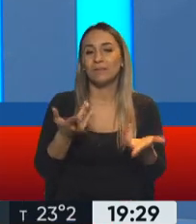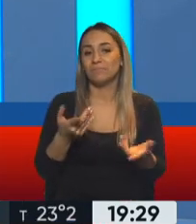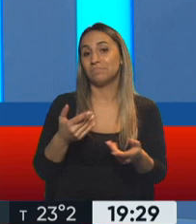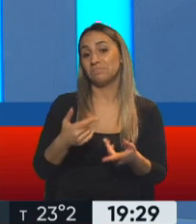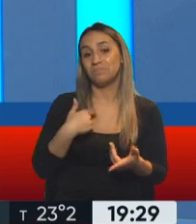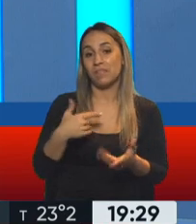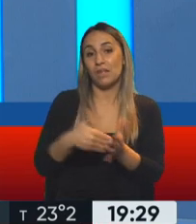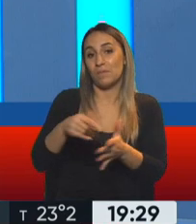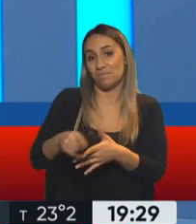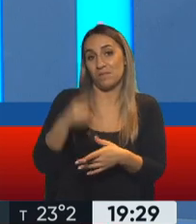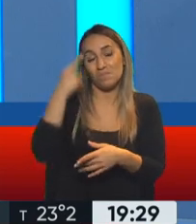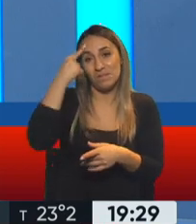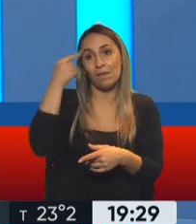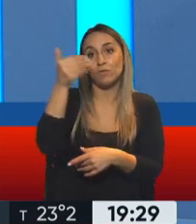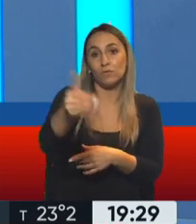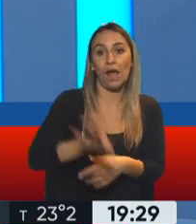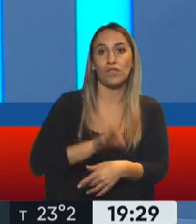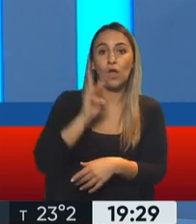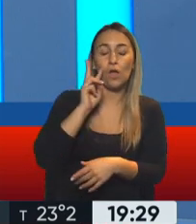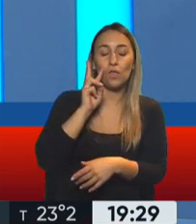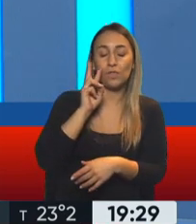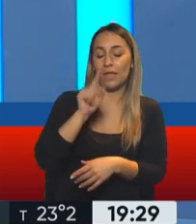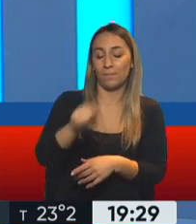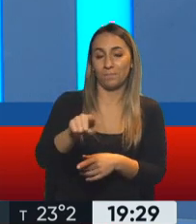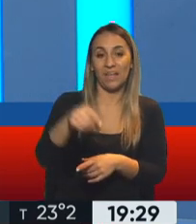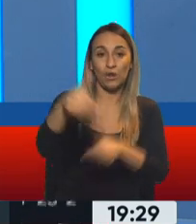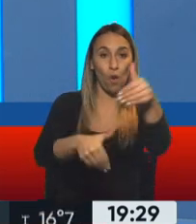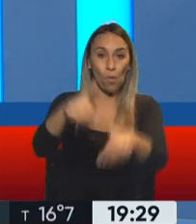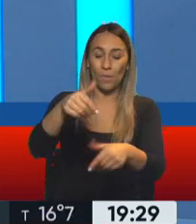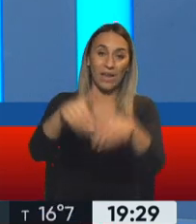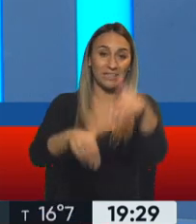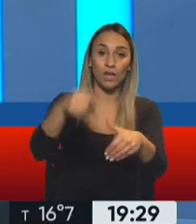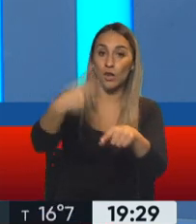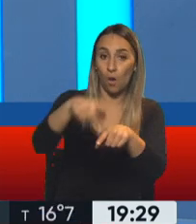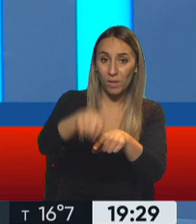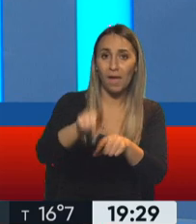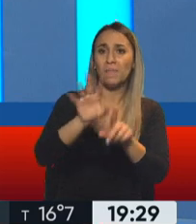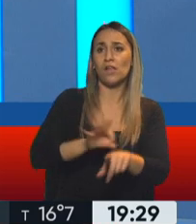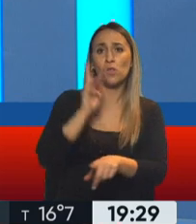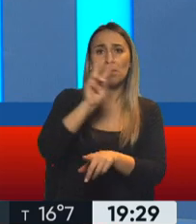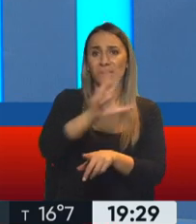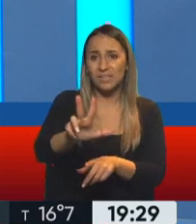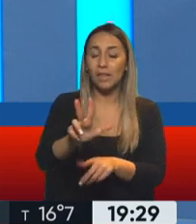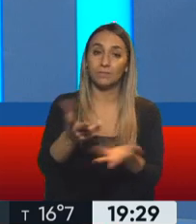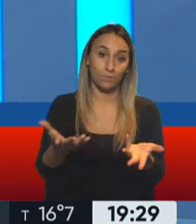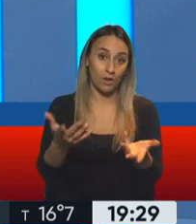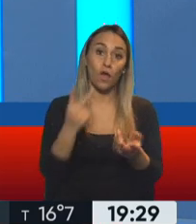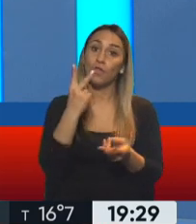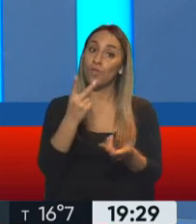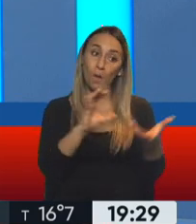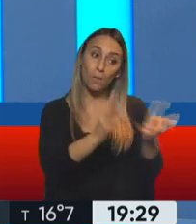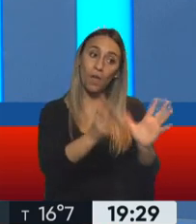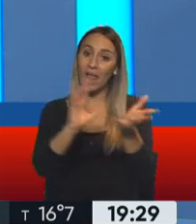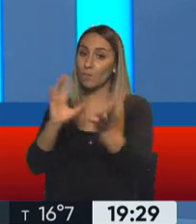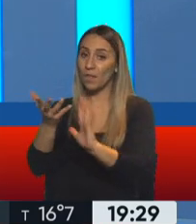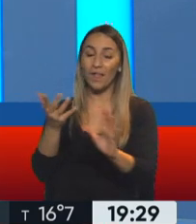de noviembre, se está jugando 2023 y ahí me gustaría poner el foco porque se están jugando dos modelos de país muy distintos